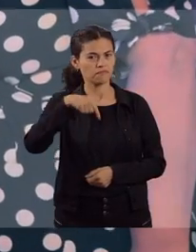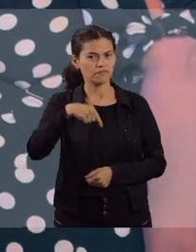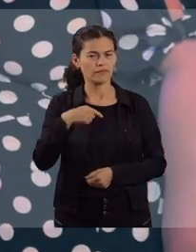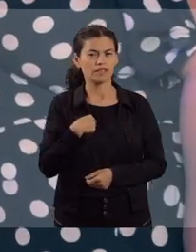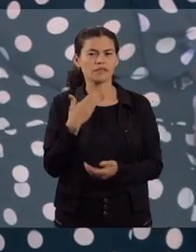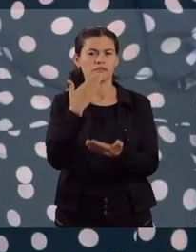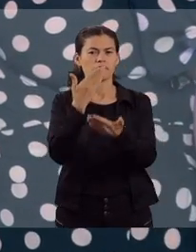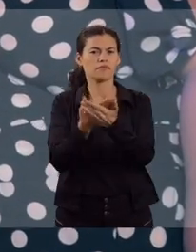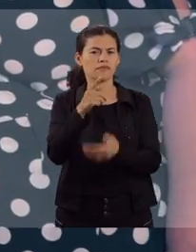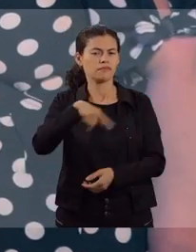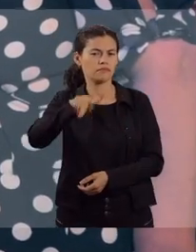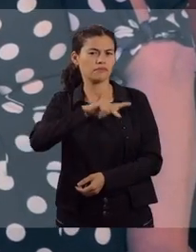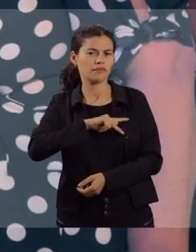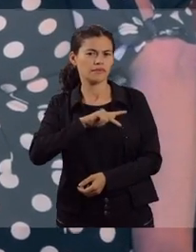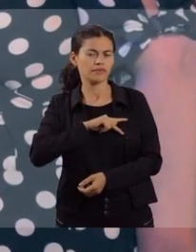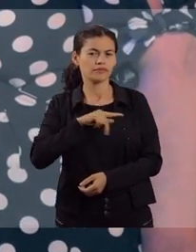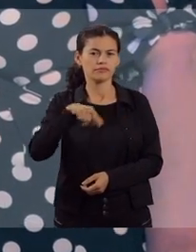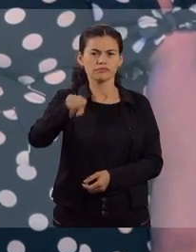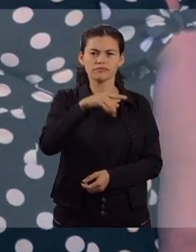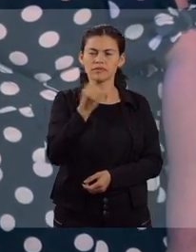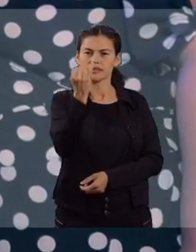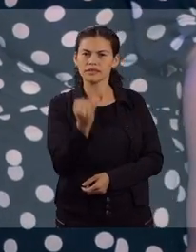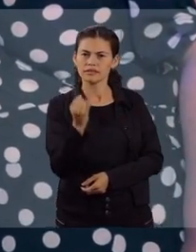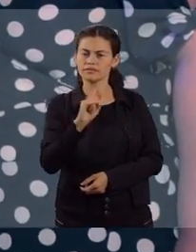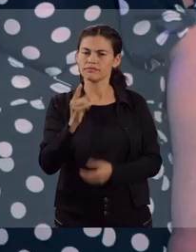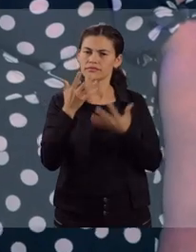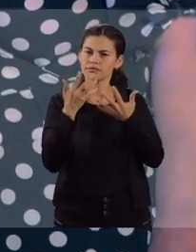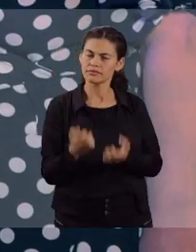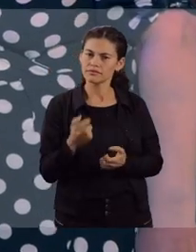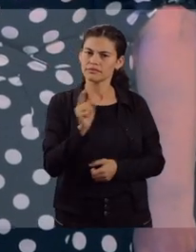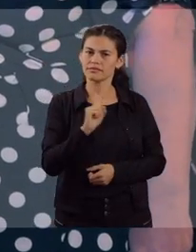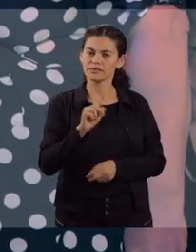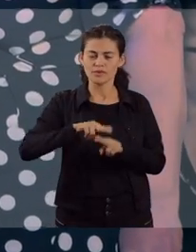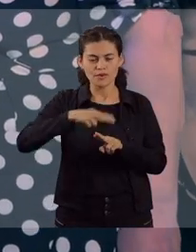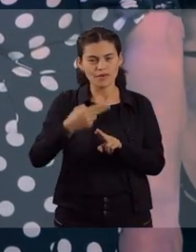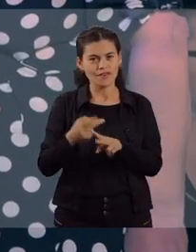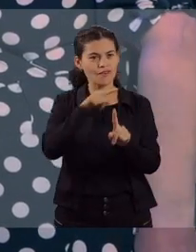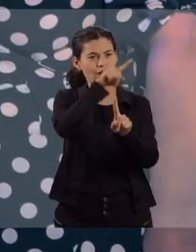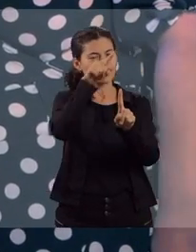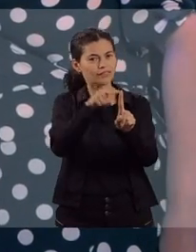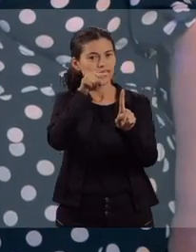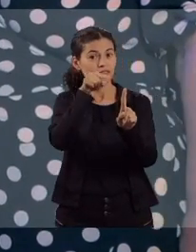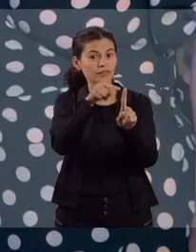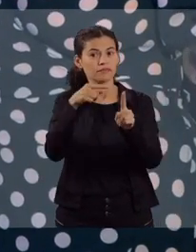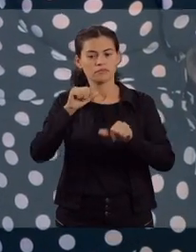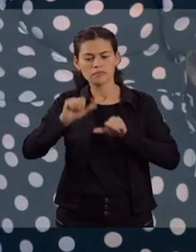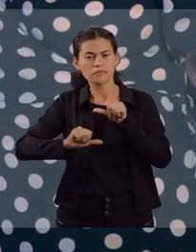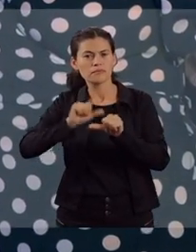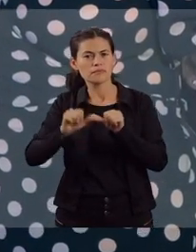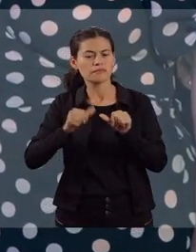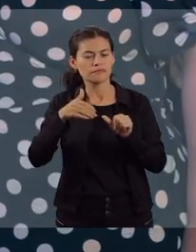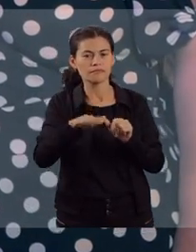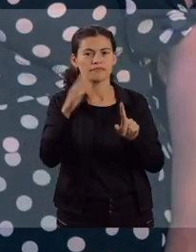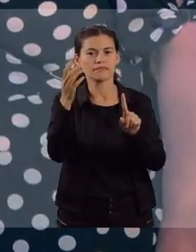Ya que Lurela Paraguay de Aní Hawái Candú, allá Guajenge, Hawái Coneta, lo oye preparaba